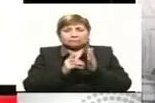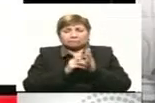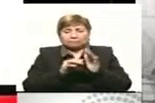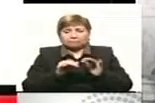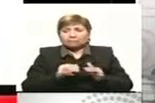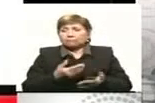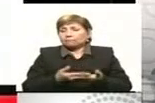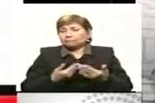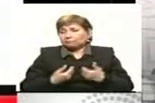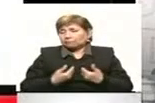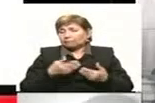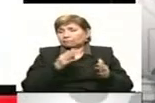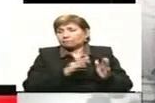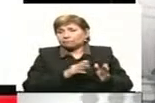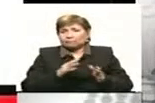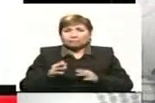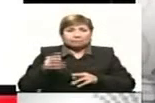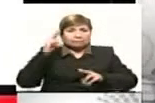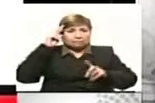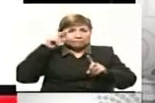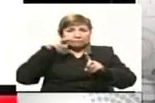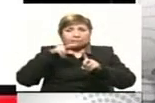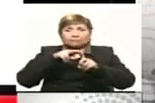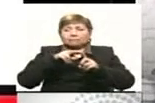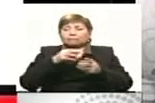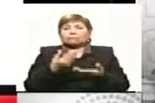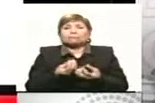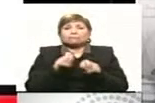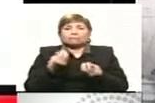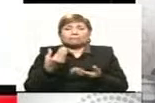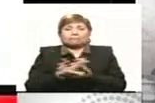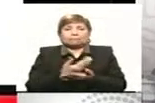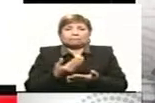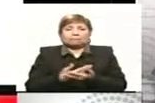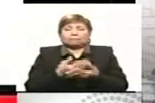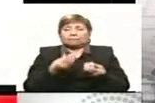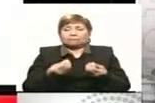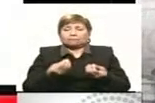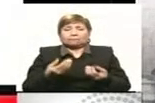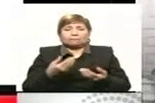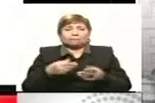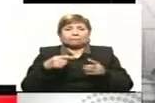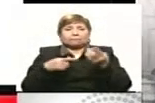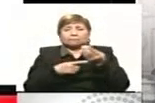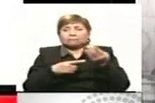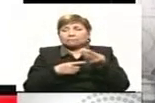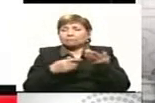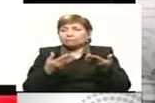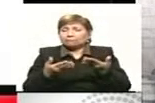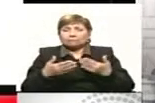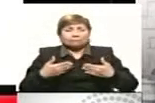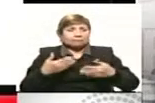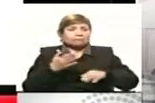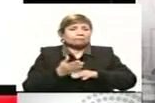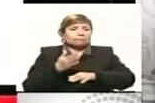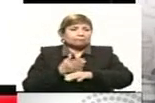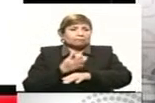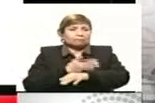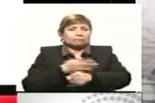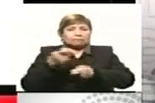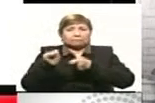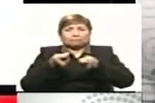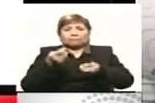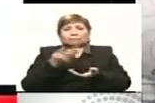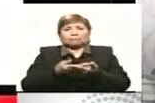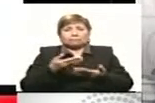efectivamente nos plantea este reto, ¿no? Cómo con las nuevas condiciones de tecnología podemos mejorar nuestra